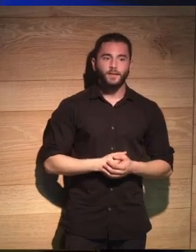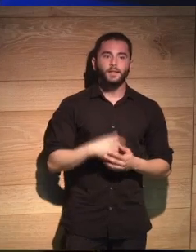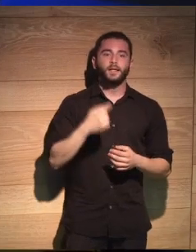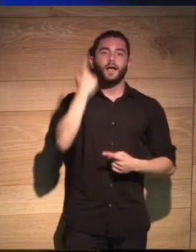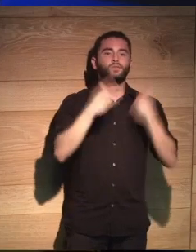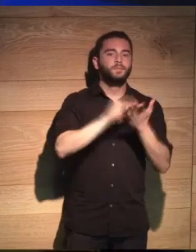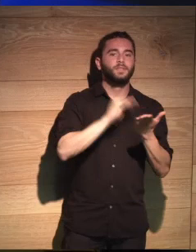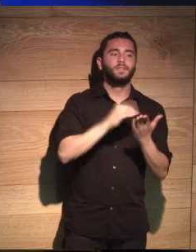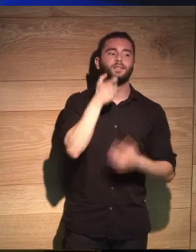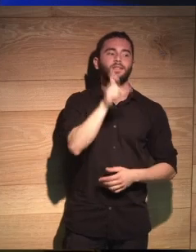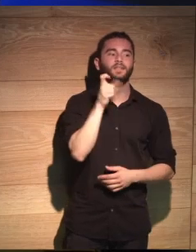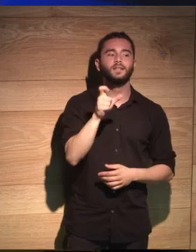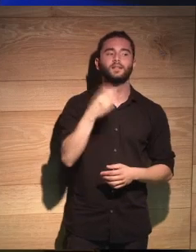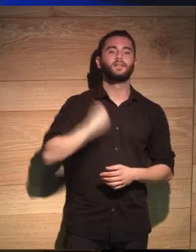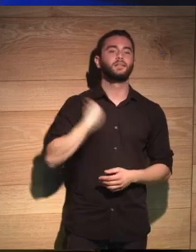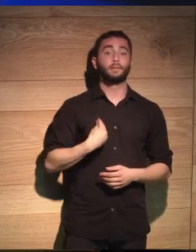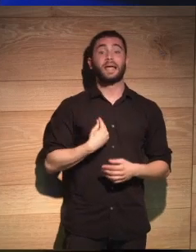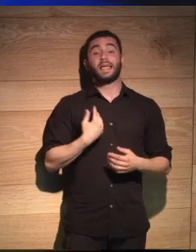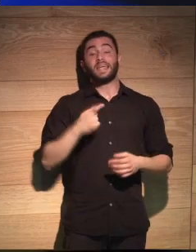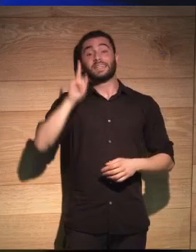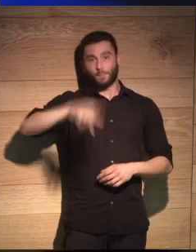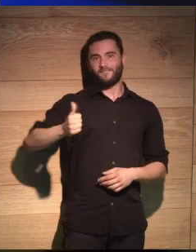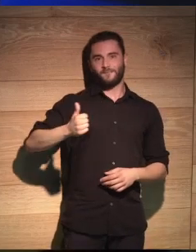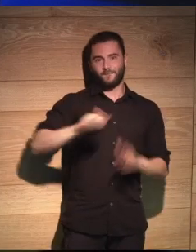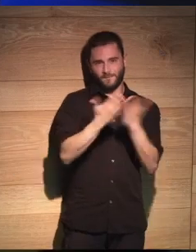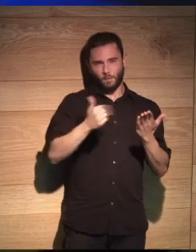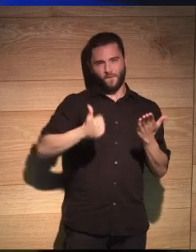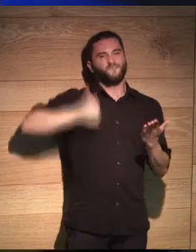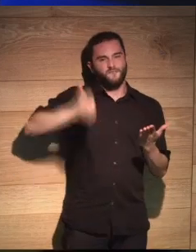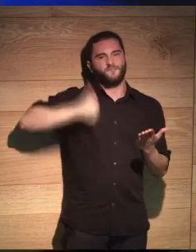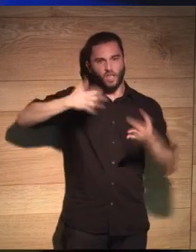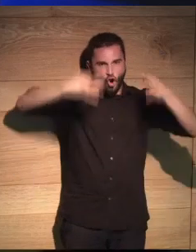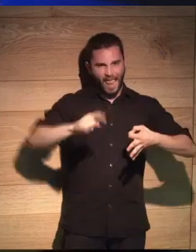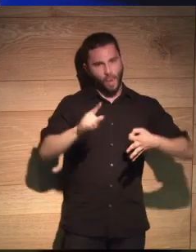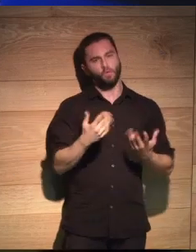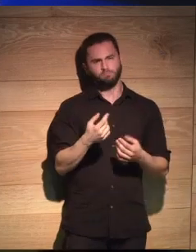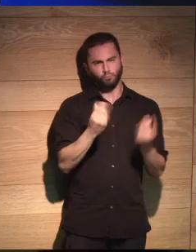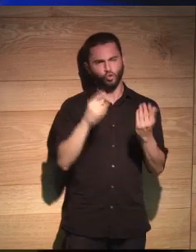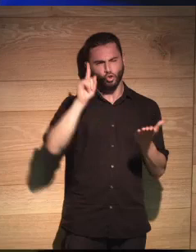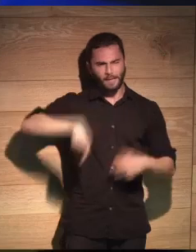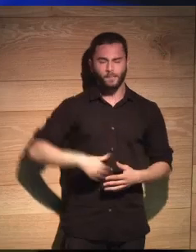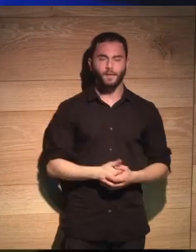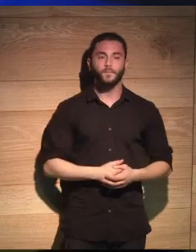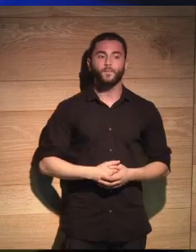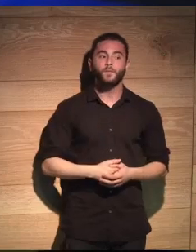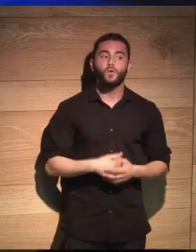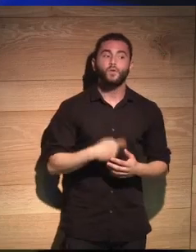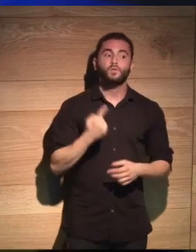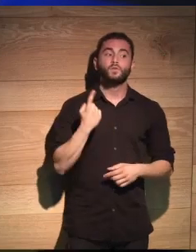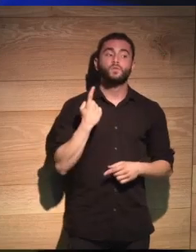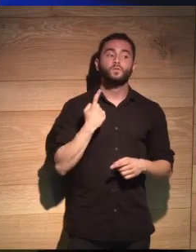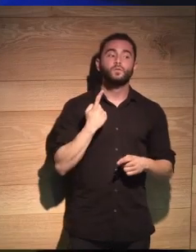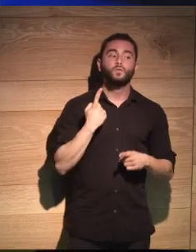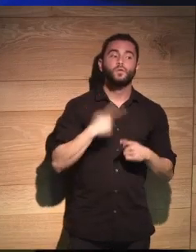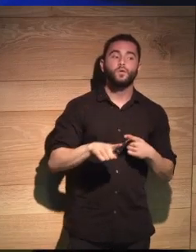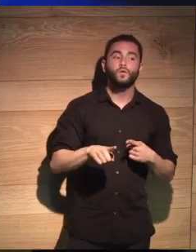palabras. Y el resto, hay mucha ficción también en ese libro. Tal vez una cosa similar es, bueno, muy poquito,